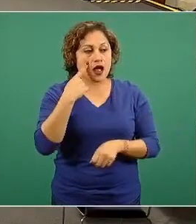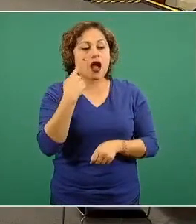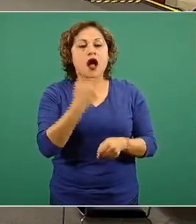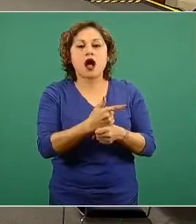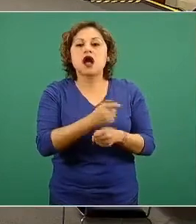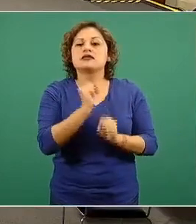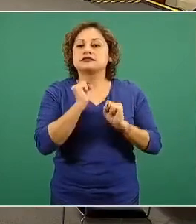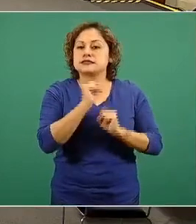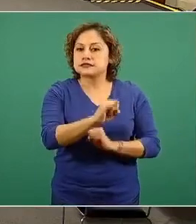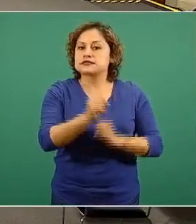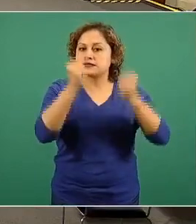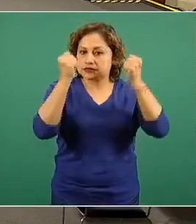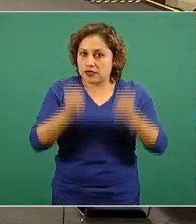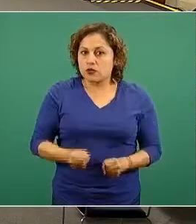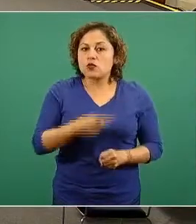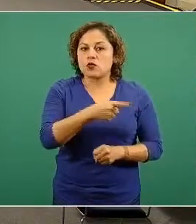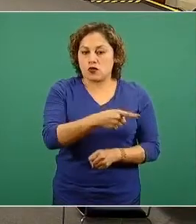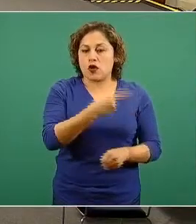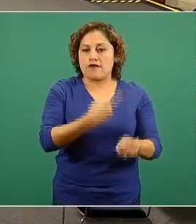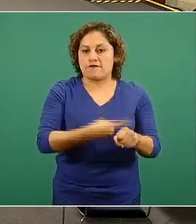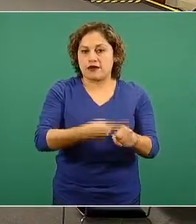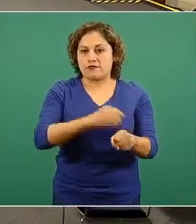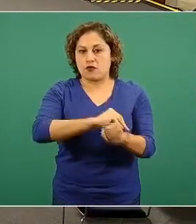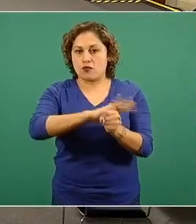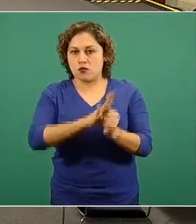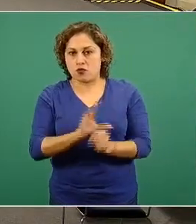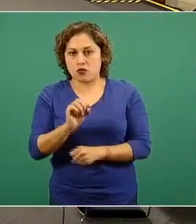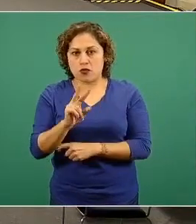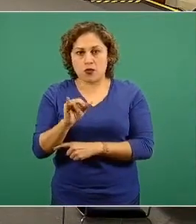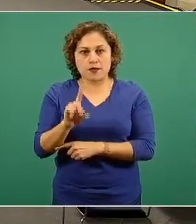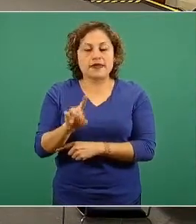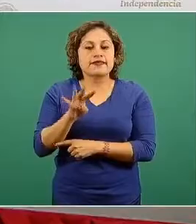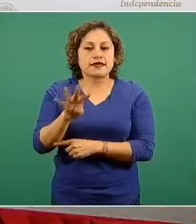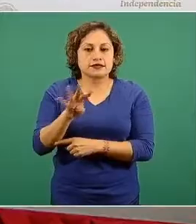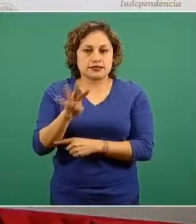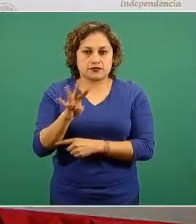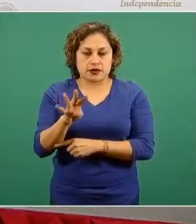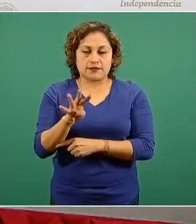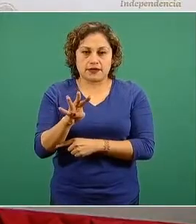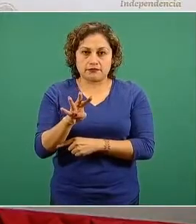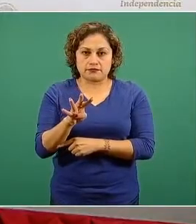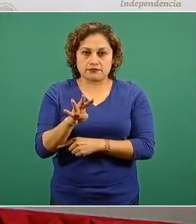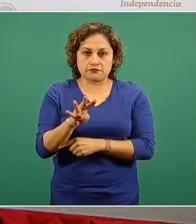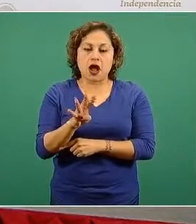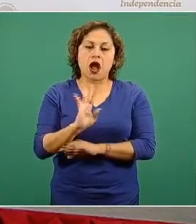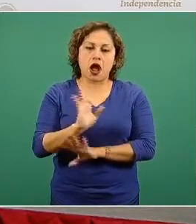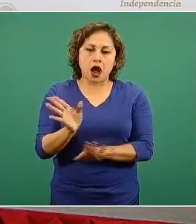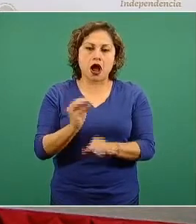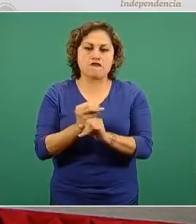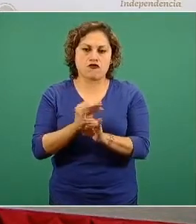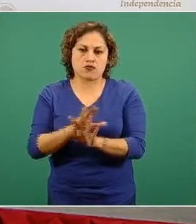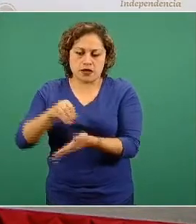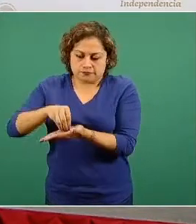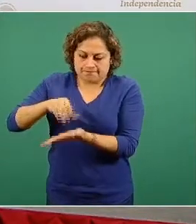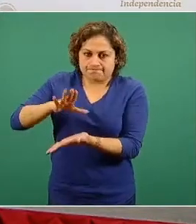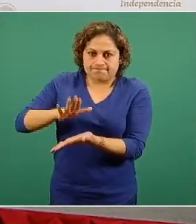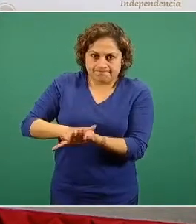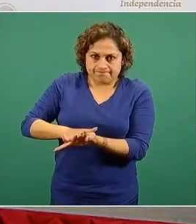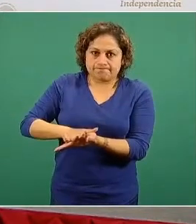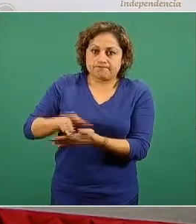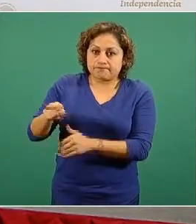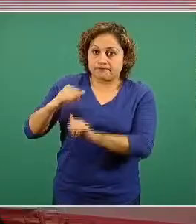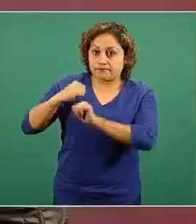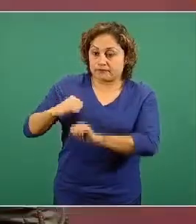hacer caso de COVID-19, pues entonces es remitido por los antecedentes a el INDRE,